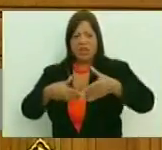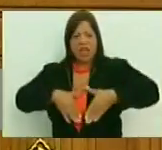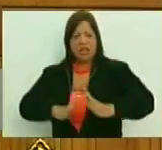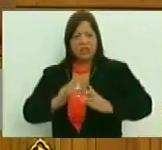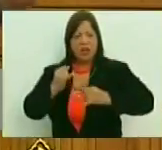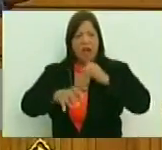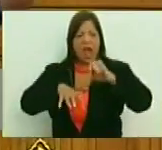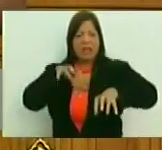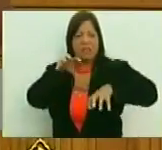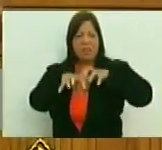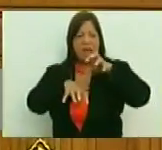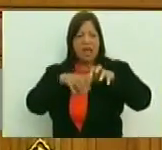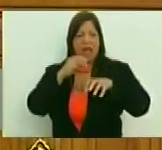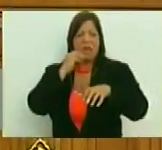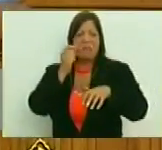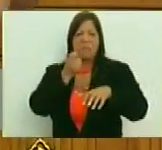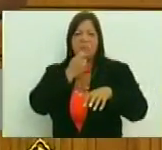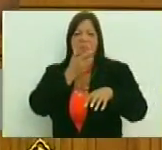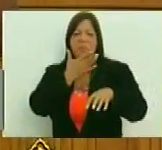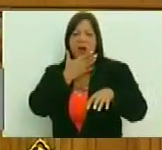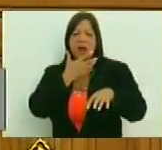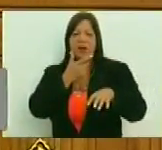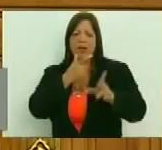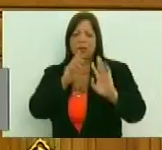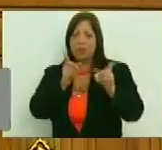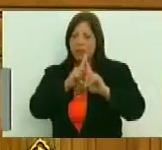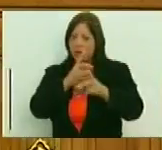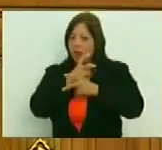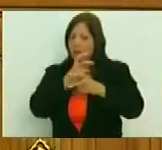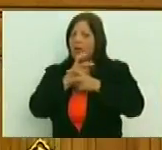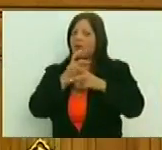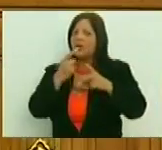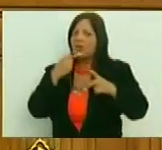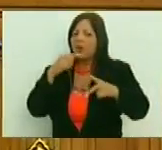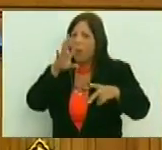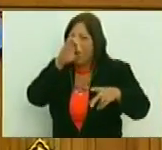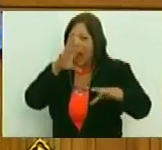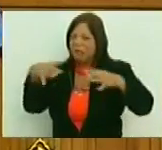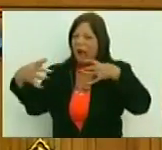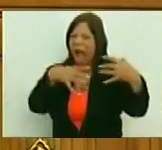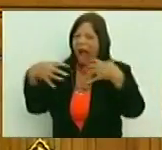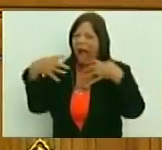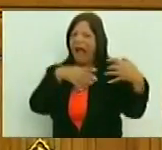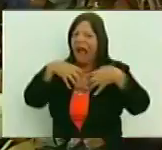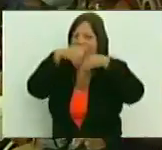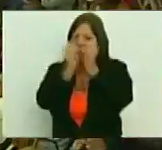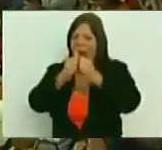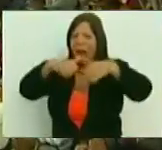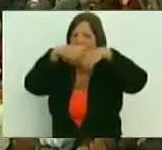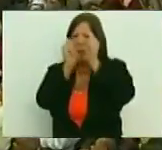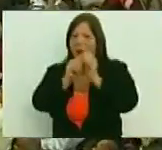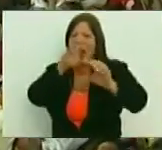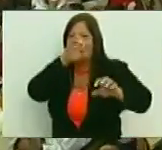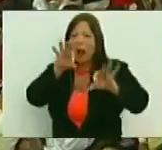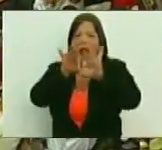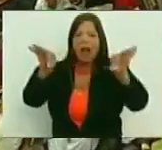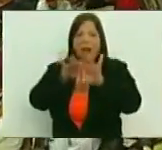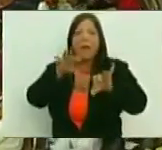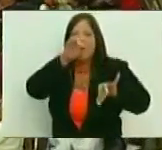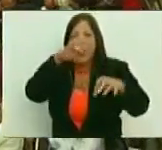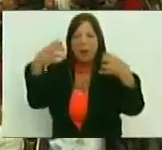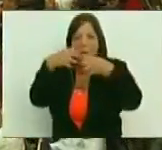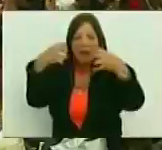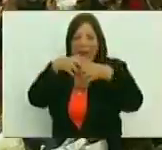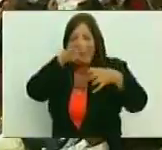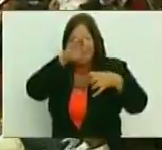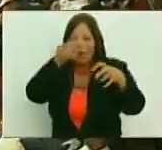un animal, es bien bueno, anda abrazado, no. Zúmbele un hueso para que usted vea que la jaburía de perro ahí peleándose el hueso, ¿verdad?